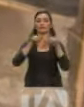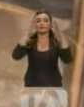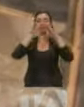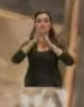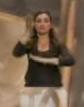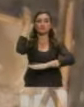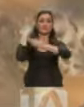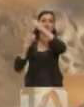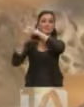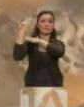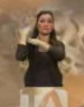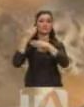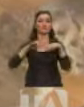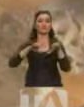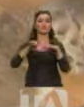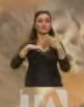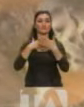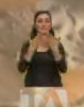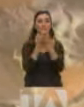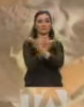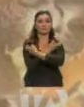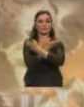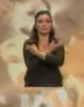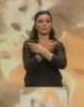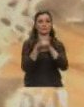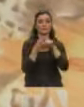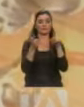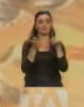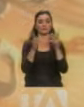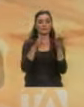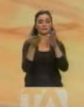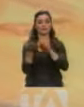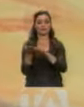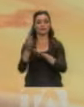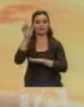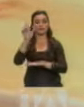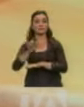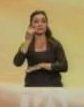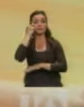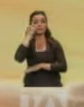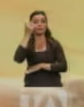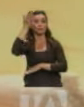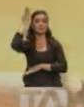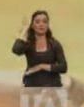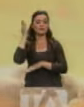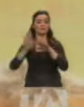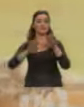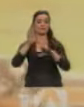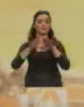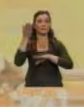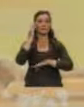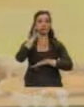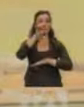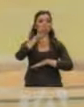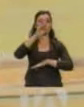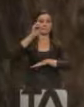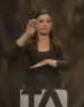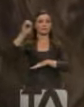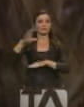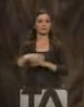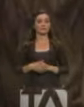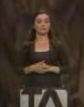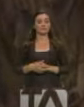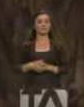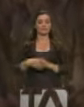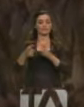viviendas más antiguas de la localidad y en él conservan incluso los vestigios de un hombre indígena que estiman data del año 1600.